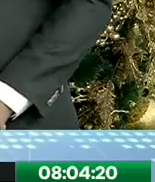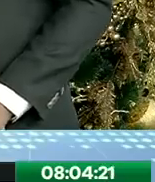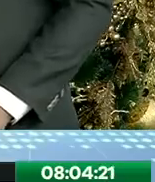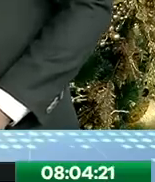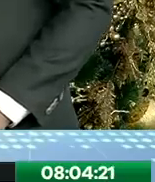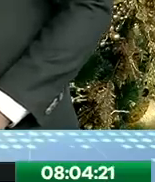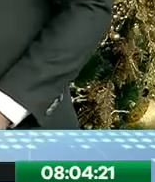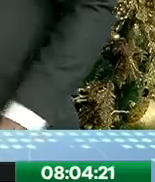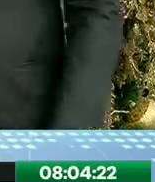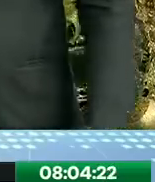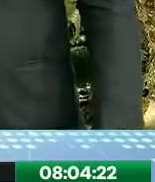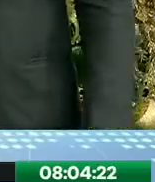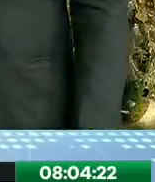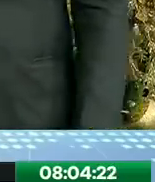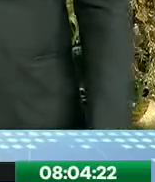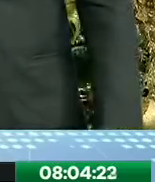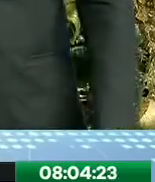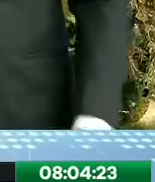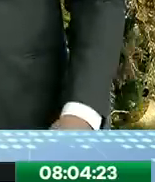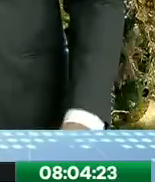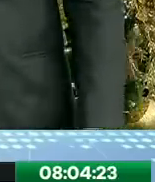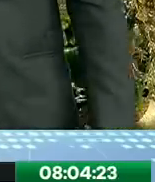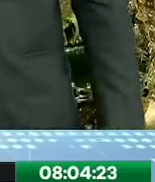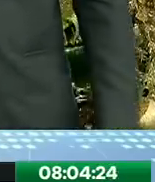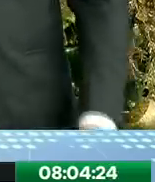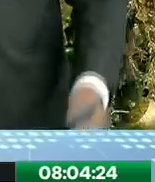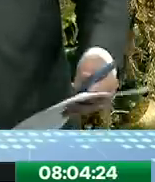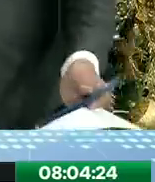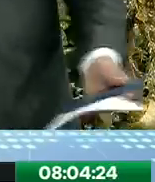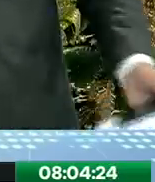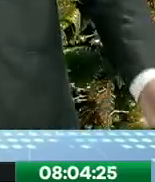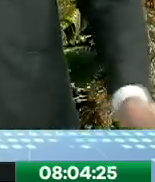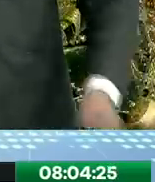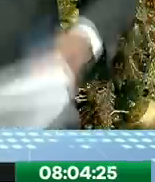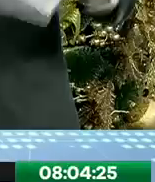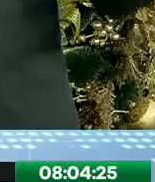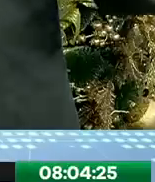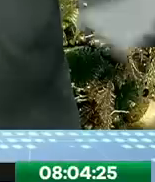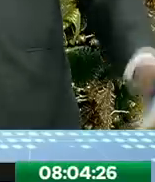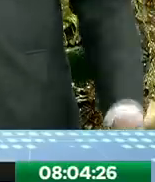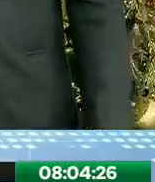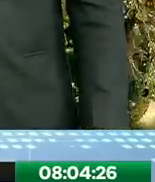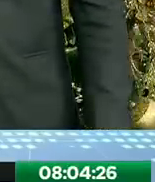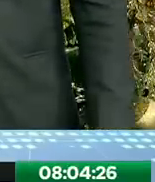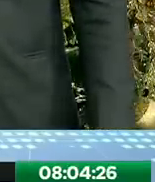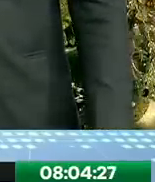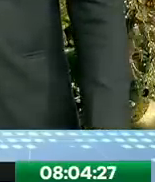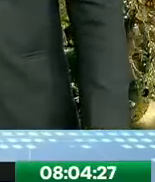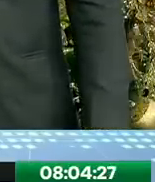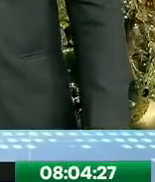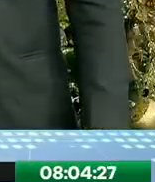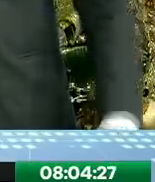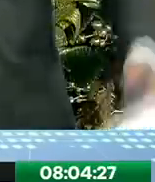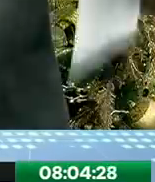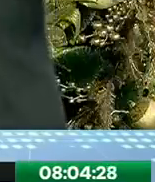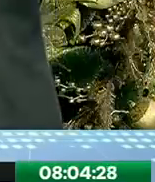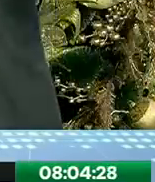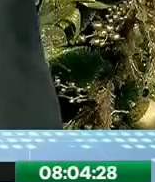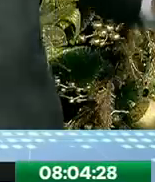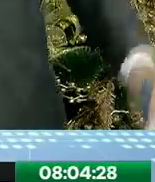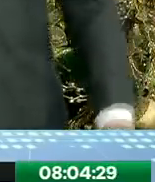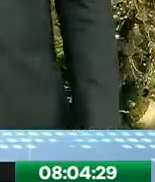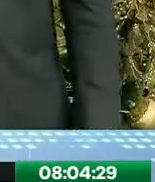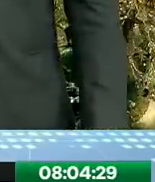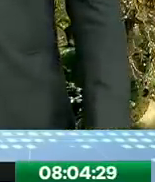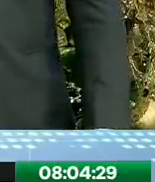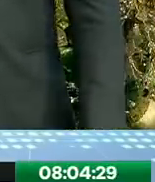Exacto. Cocochito. Óyame, rapidito para cambiar el tema, mi querido Huguito. Lavo el carro y llueve. Ah, eso me pasaba a mí